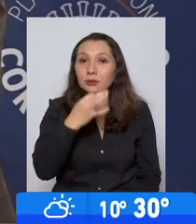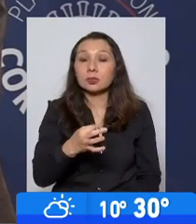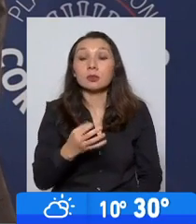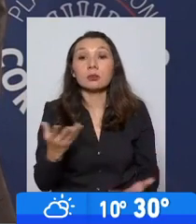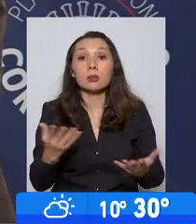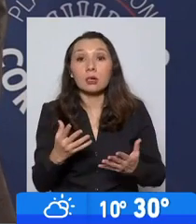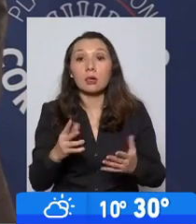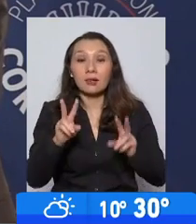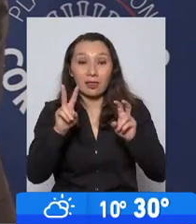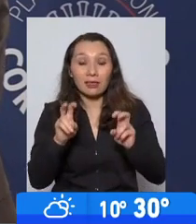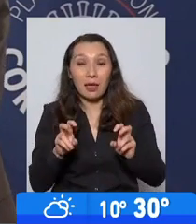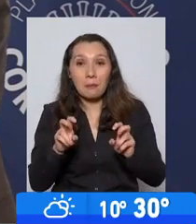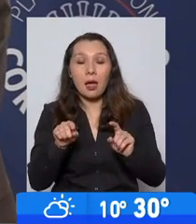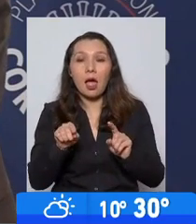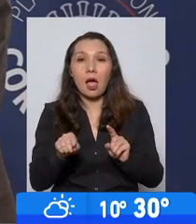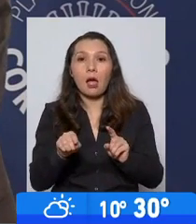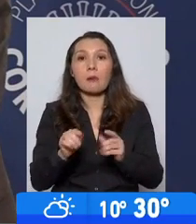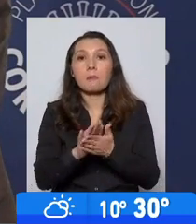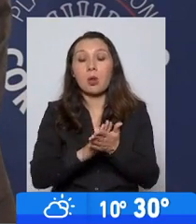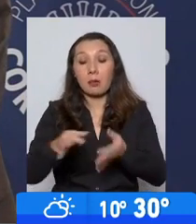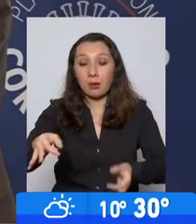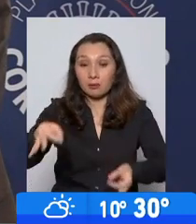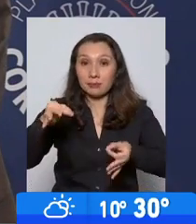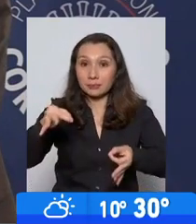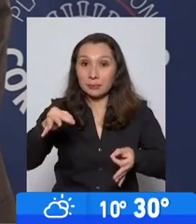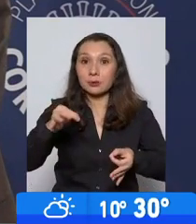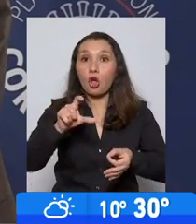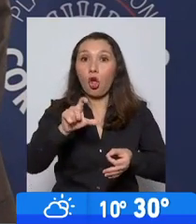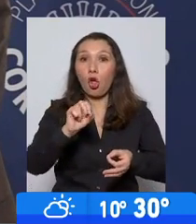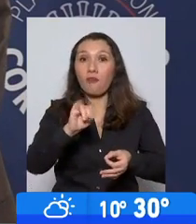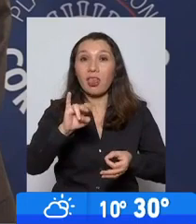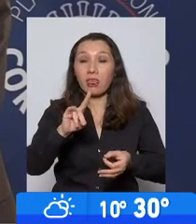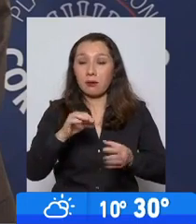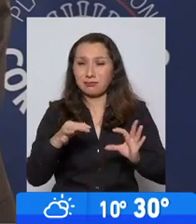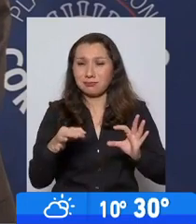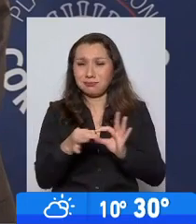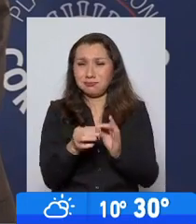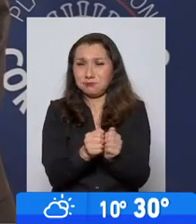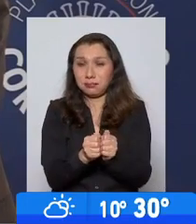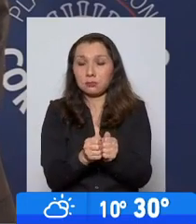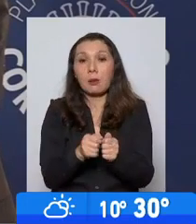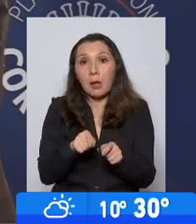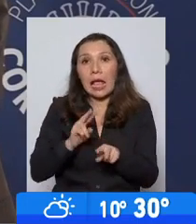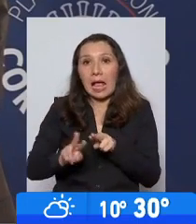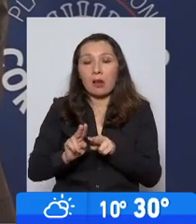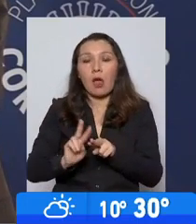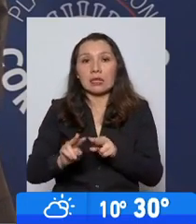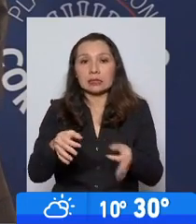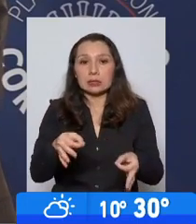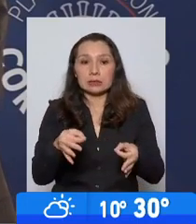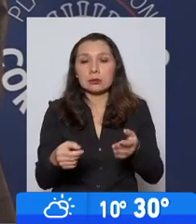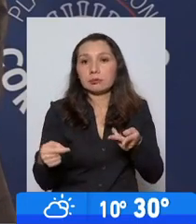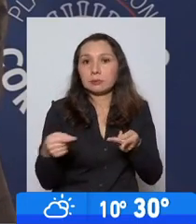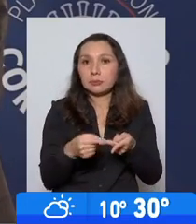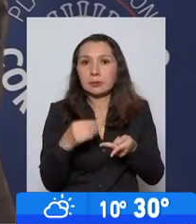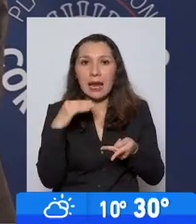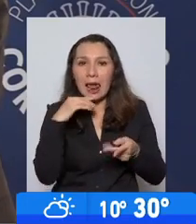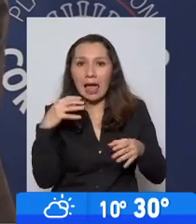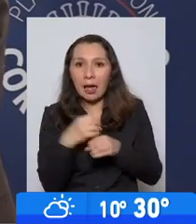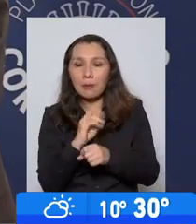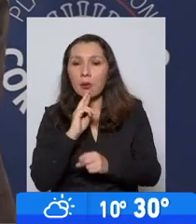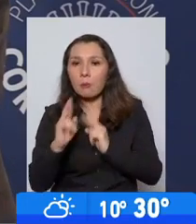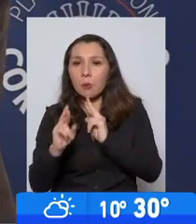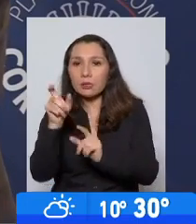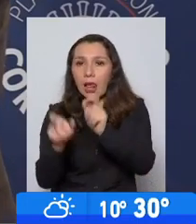que su vinculación con el carnet COVID es muy estrecha, para eso queremos hacer los exámenes, para poder entregarle